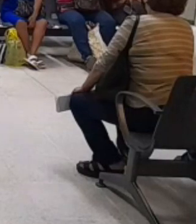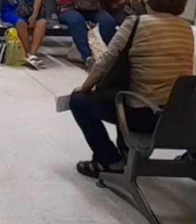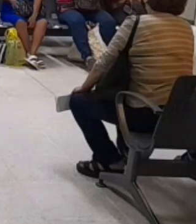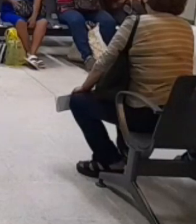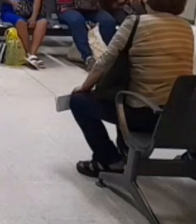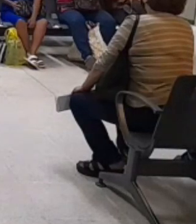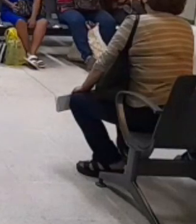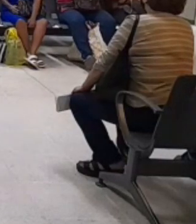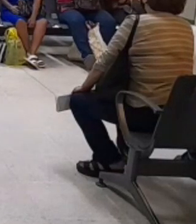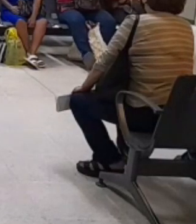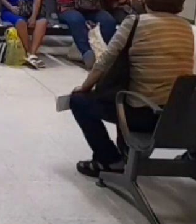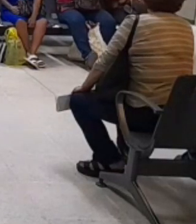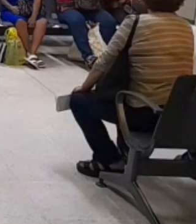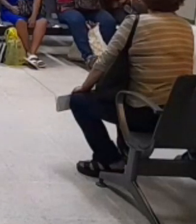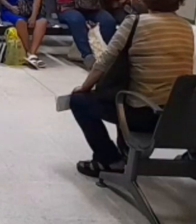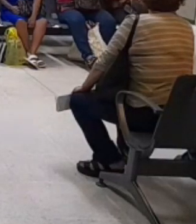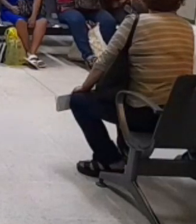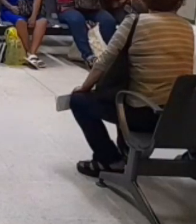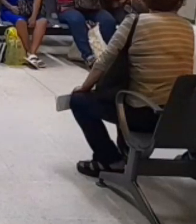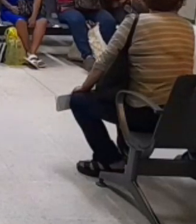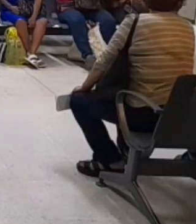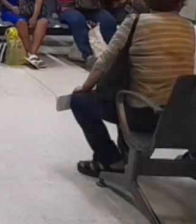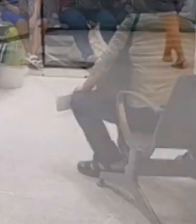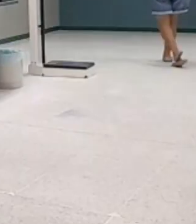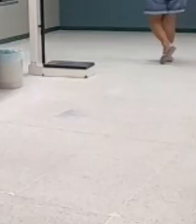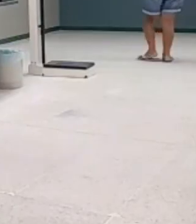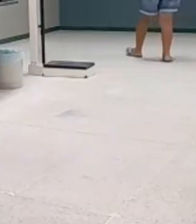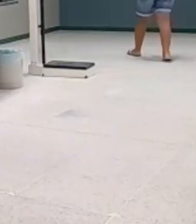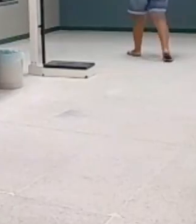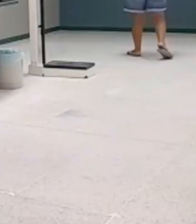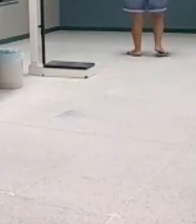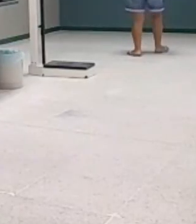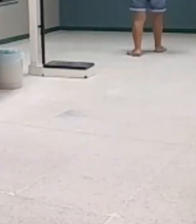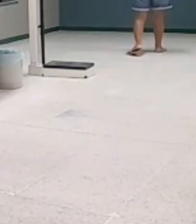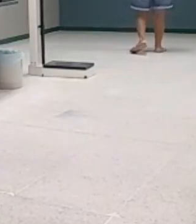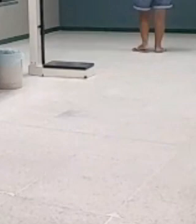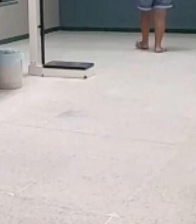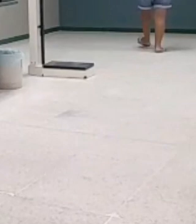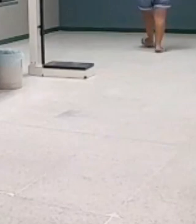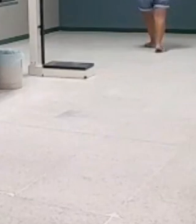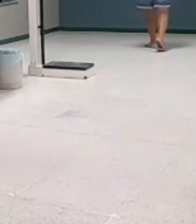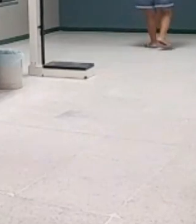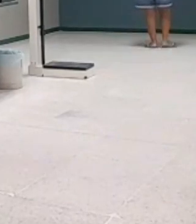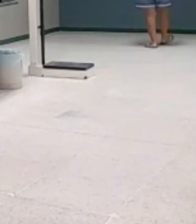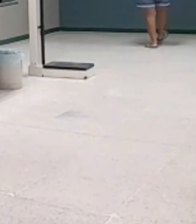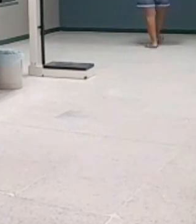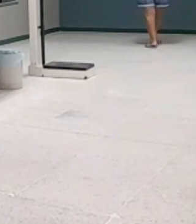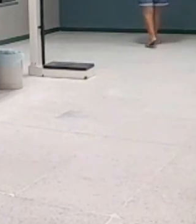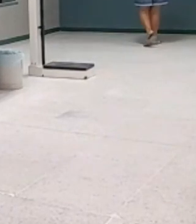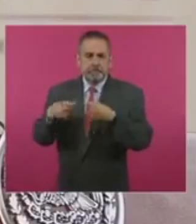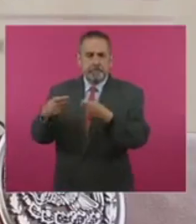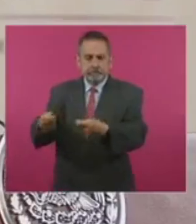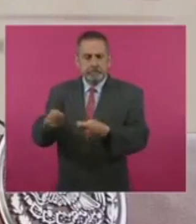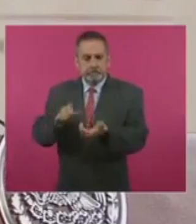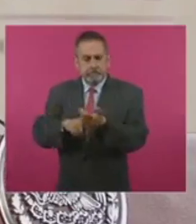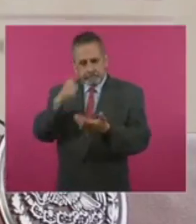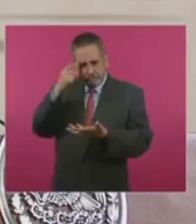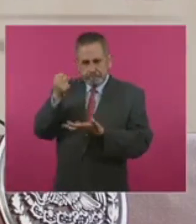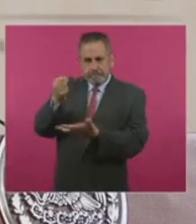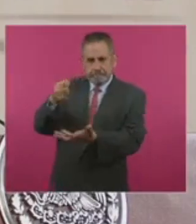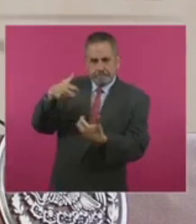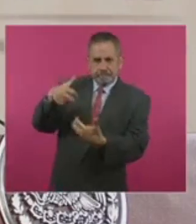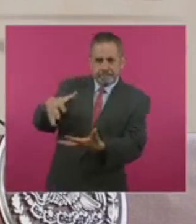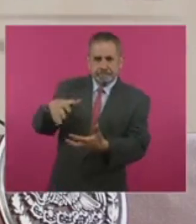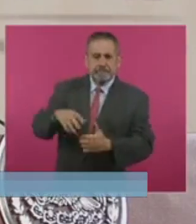transferir sus hospitales y centros de salud a este programa de los cuales 16 ya operan ese modelo en